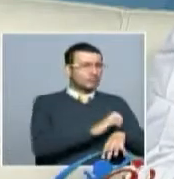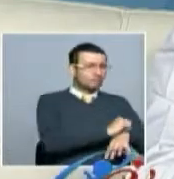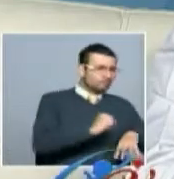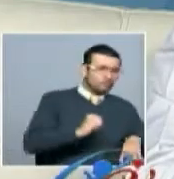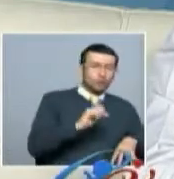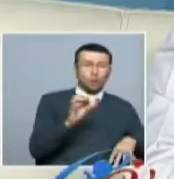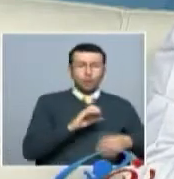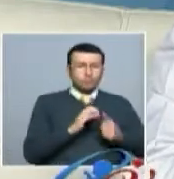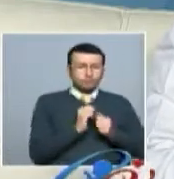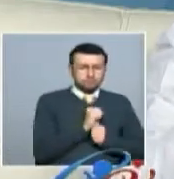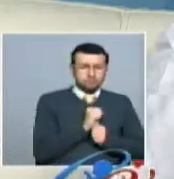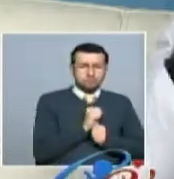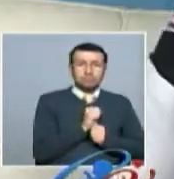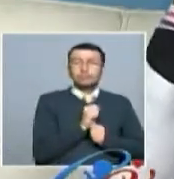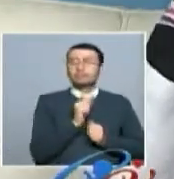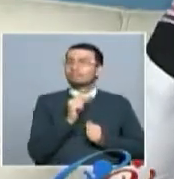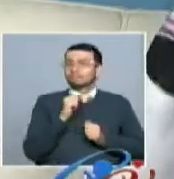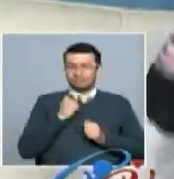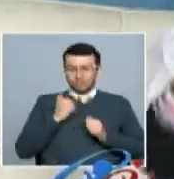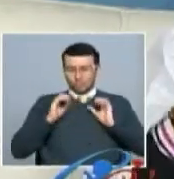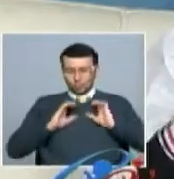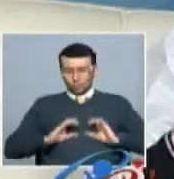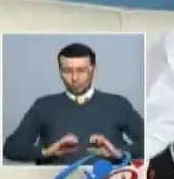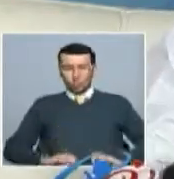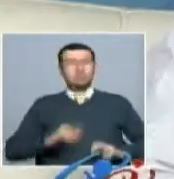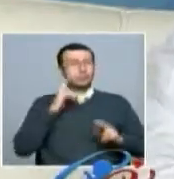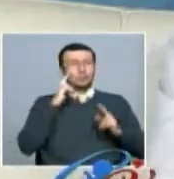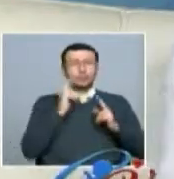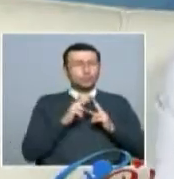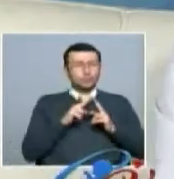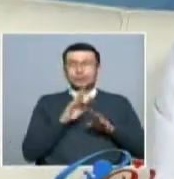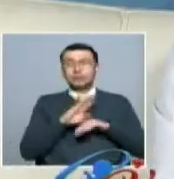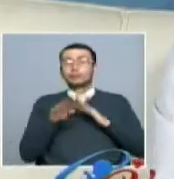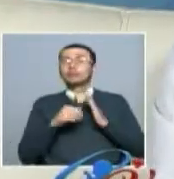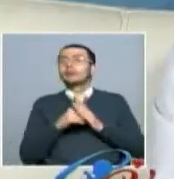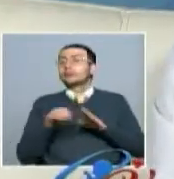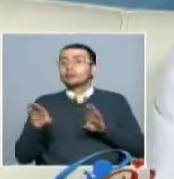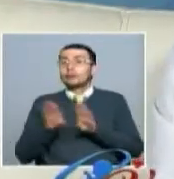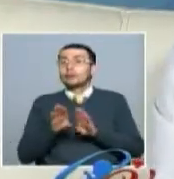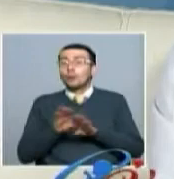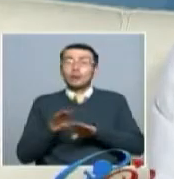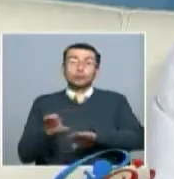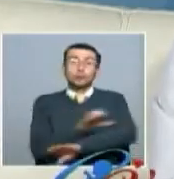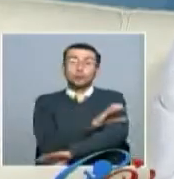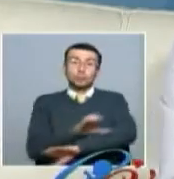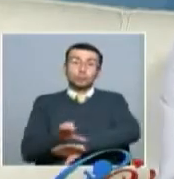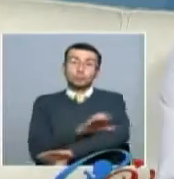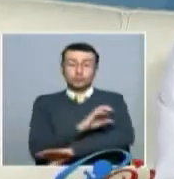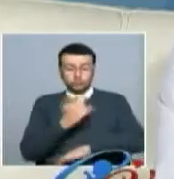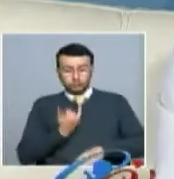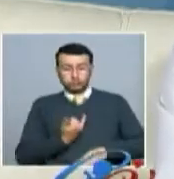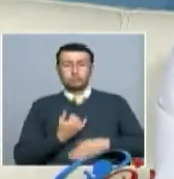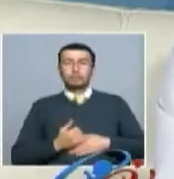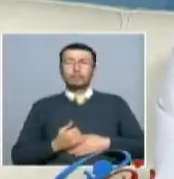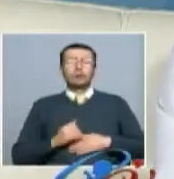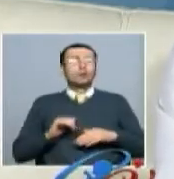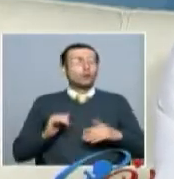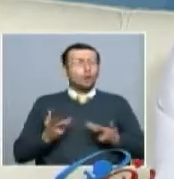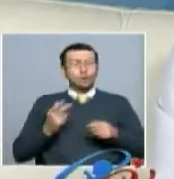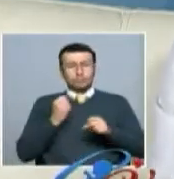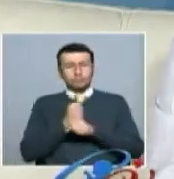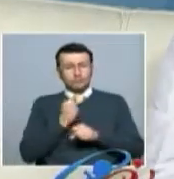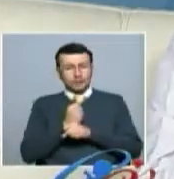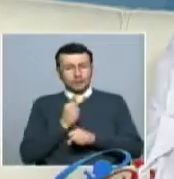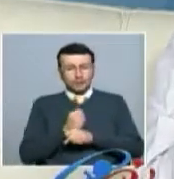o me está apretando. Toda esa perfecta computadora que es nuestro cuerpo humano. ¿Cómo es que trabaja este cuerpo